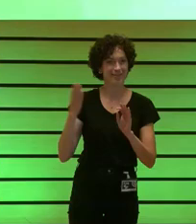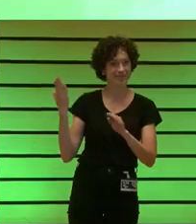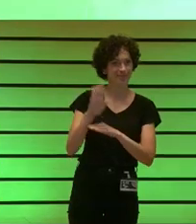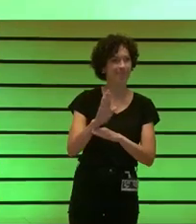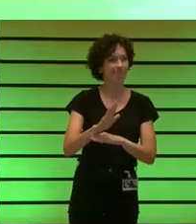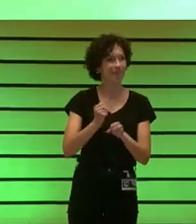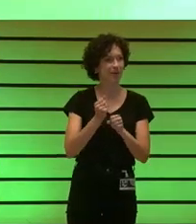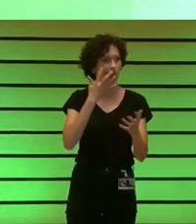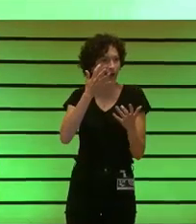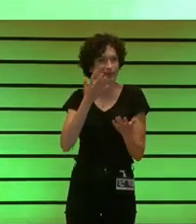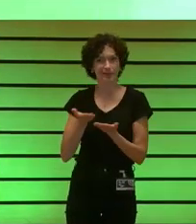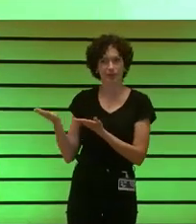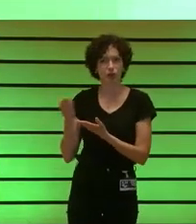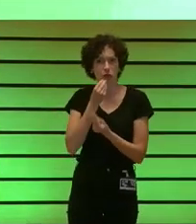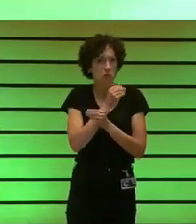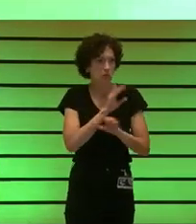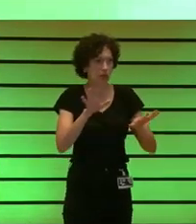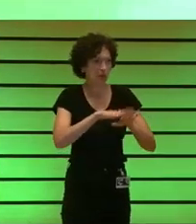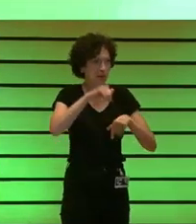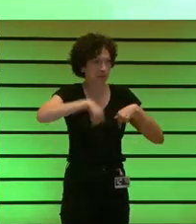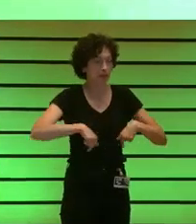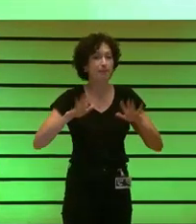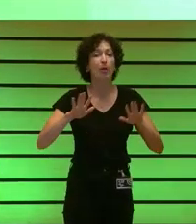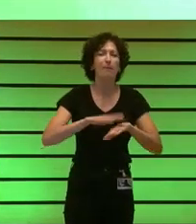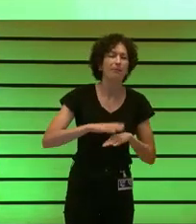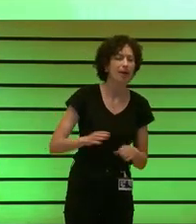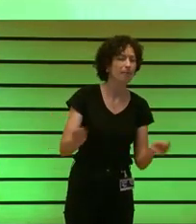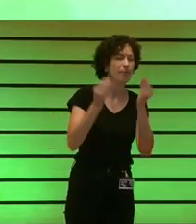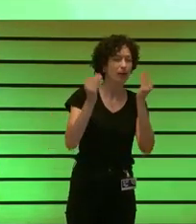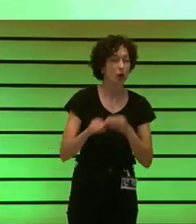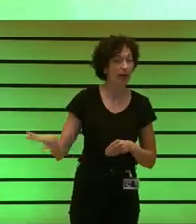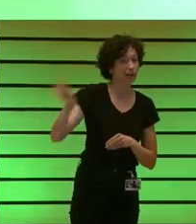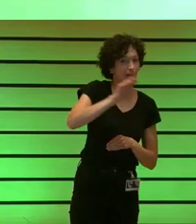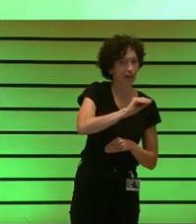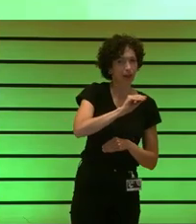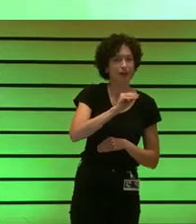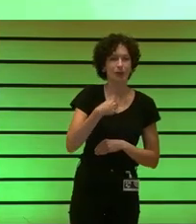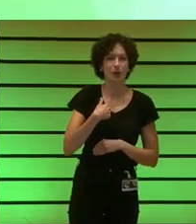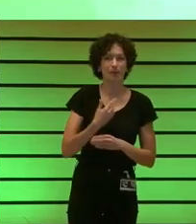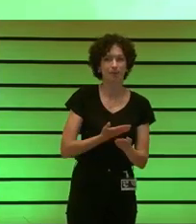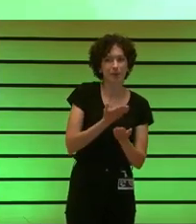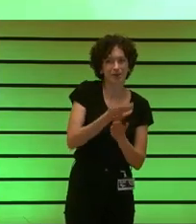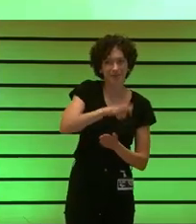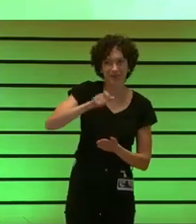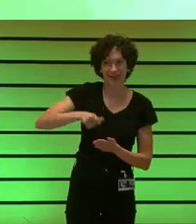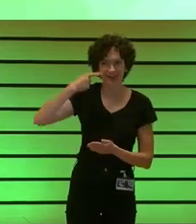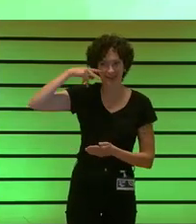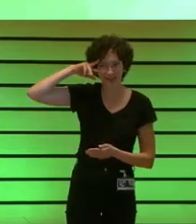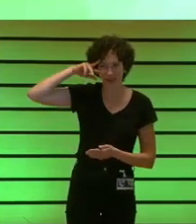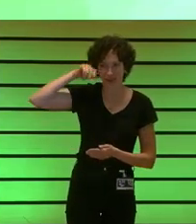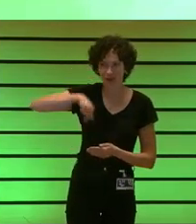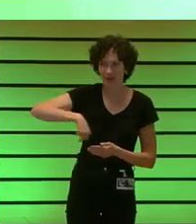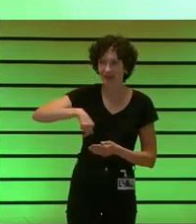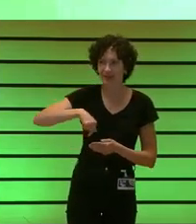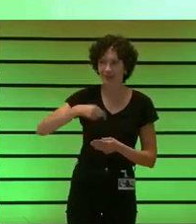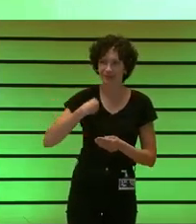arte. Qué mejor para esto. Pero para entenderlo mejor voy a pedir el comodín de los expertos. ¿Ves otro programa? Estoy voy cambiando